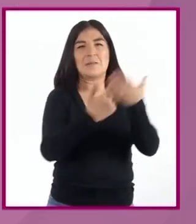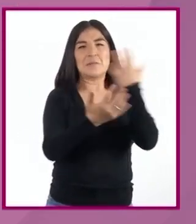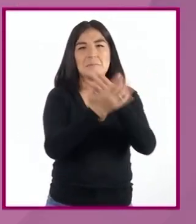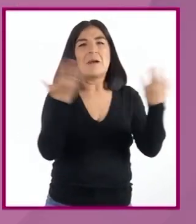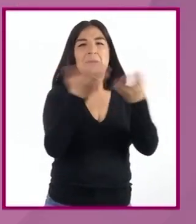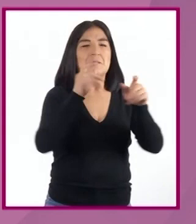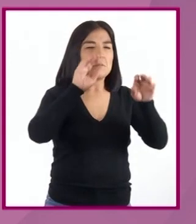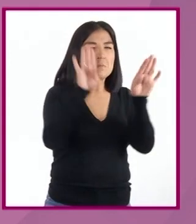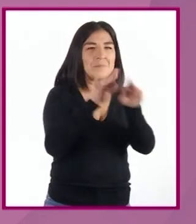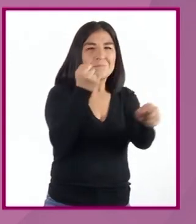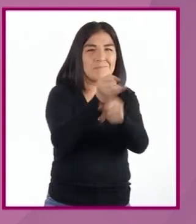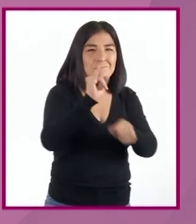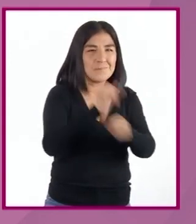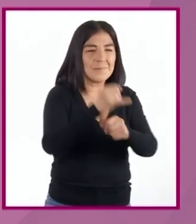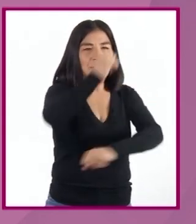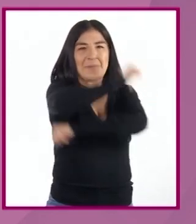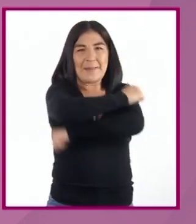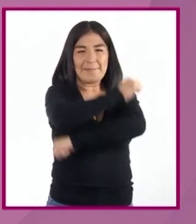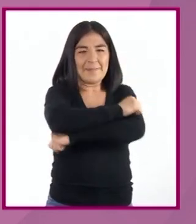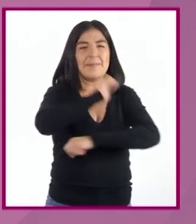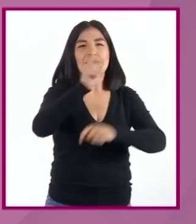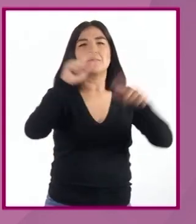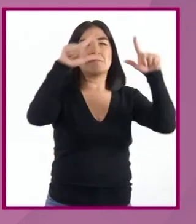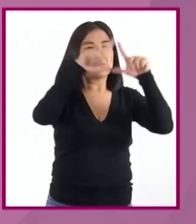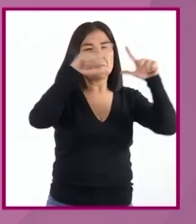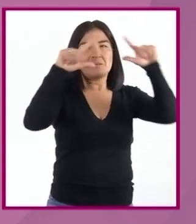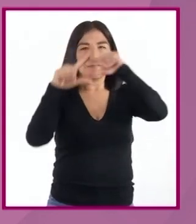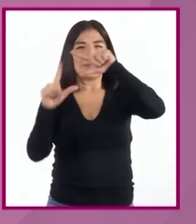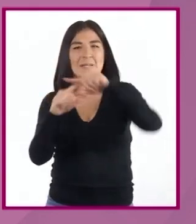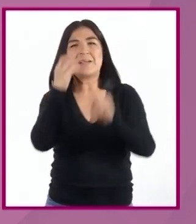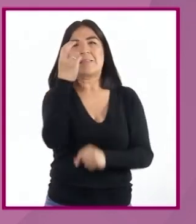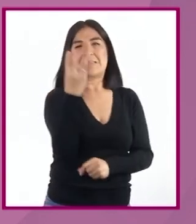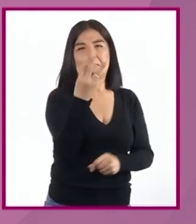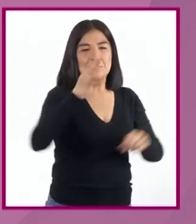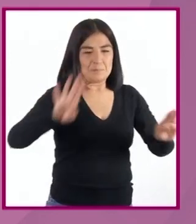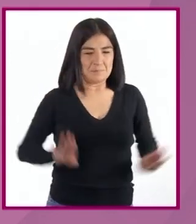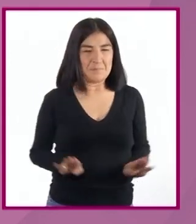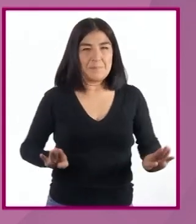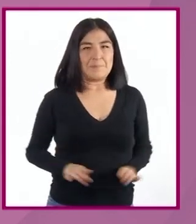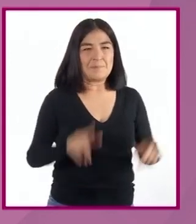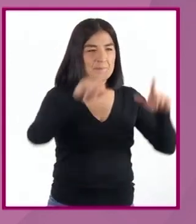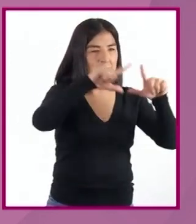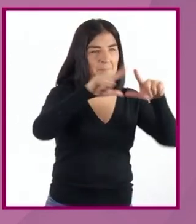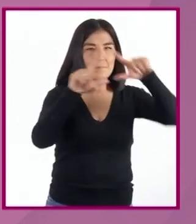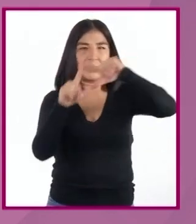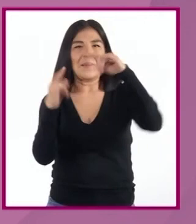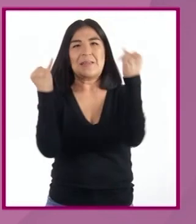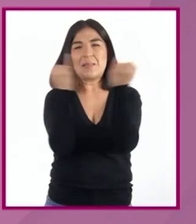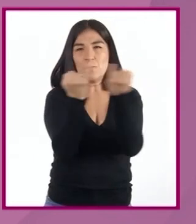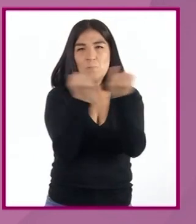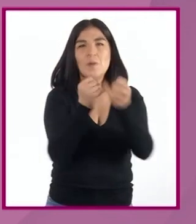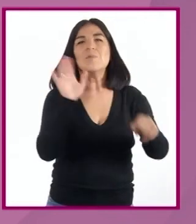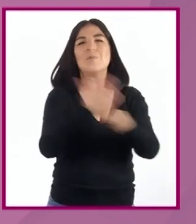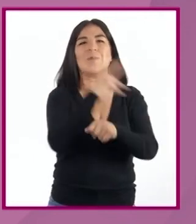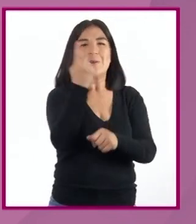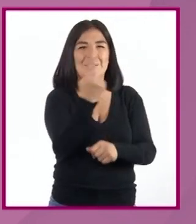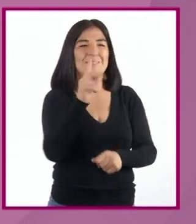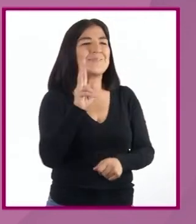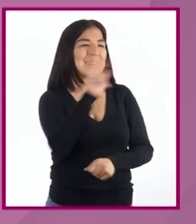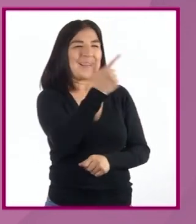e intencionalmente colocó en él 3 parejas de triángulos congruentes porque les agrada cómo se